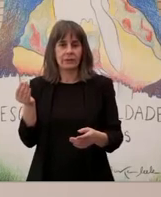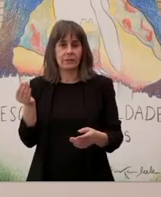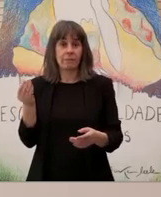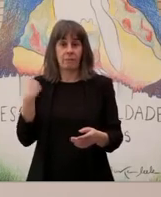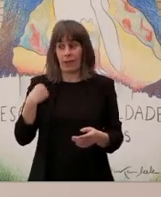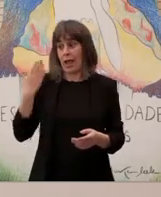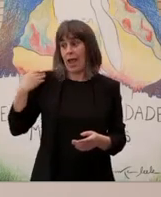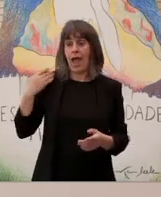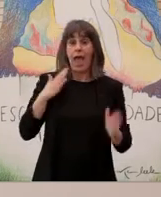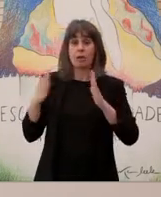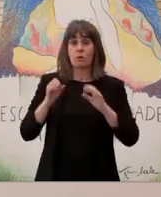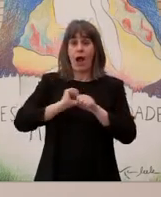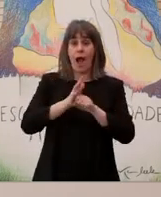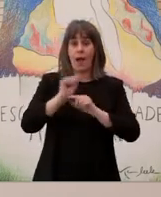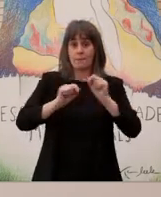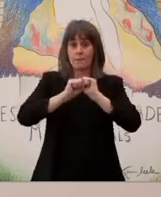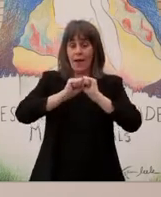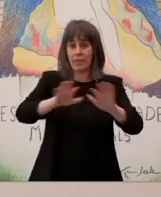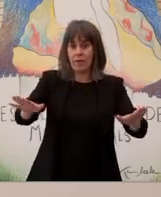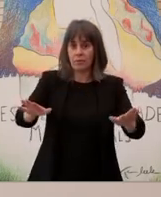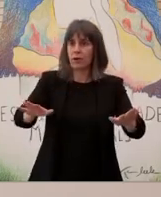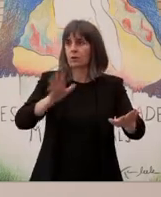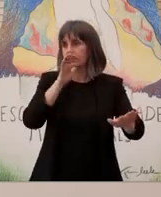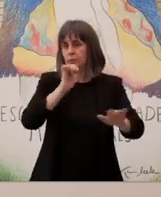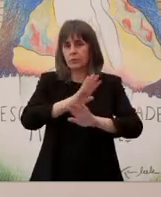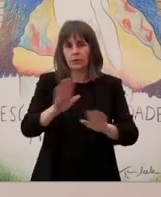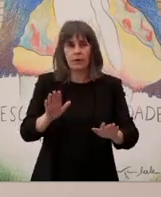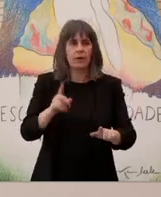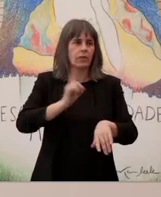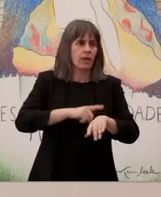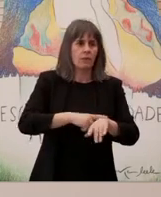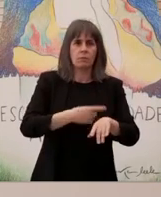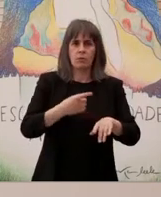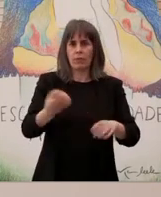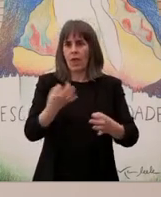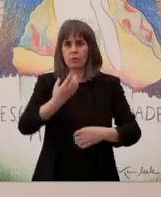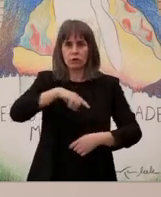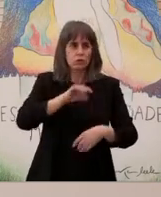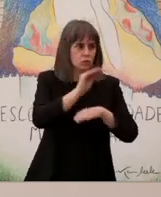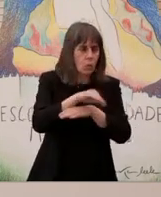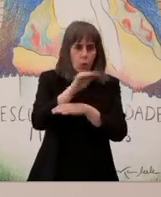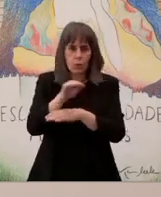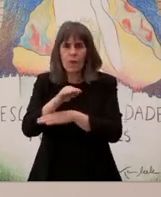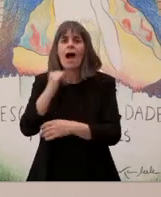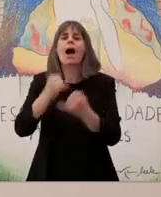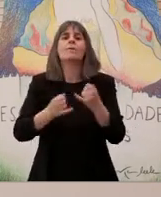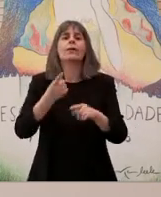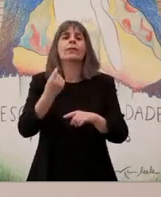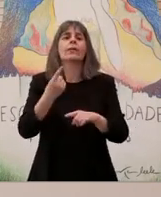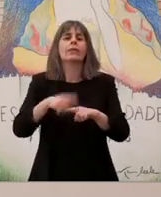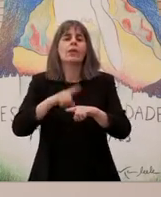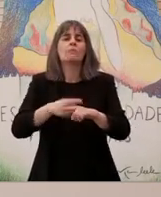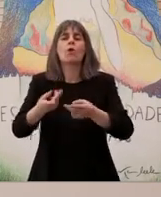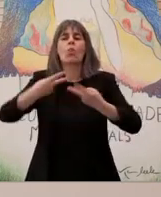la pandemia es terrible porque a cantidad de tiempo que nos quitan con eso de que tenemos que ser cuidadoras a ver que no lo devuelve a ver quién no lo